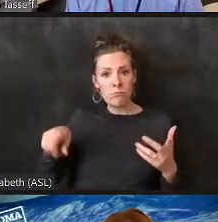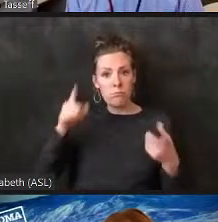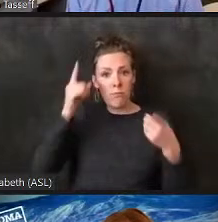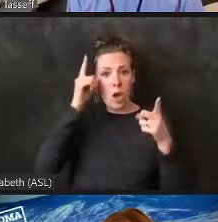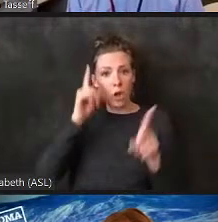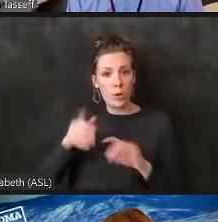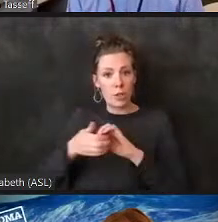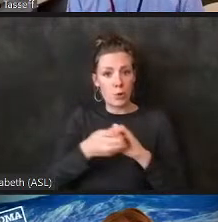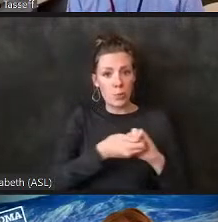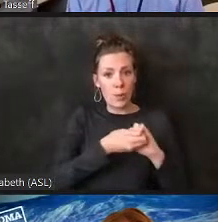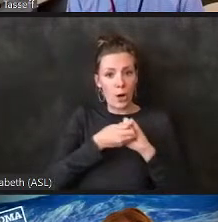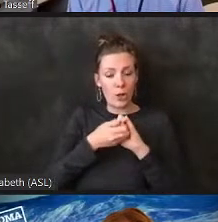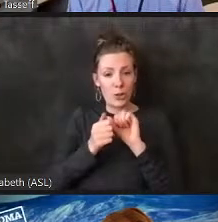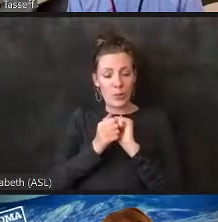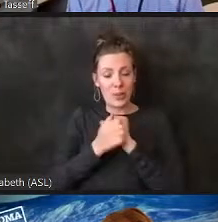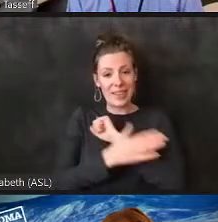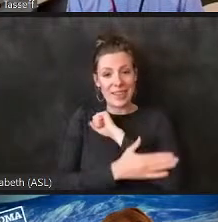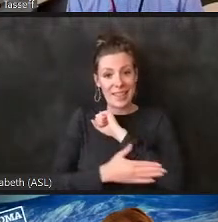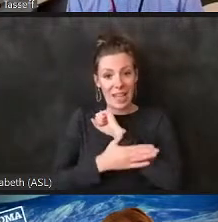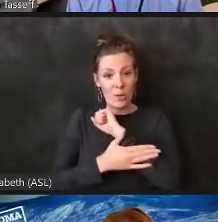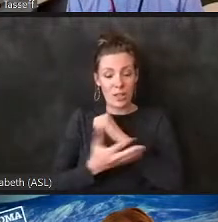the county. Está hablando acerca de